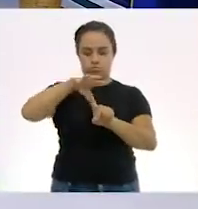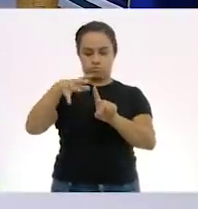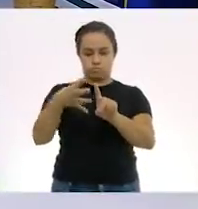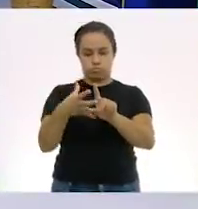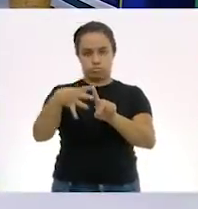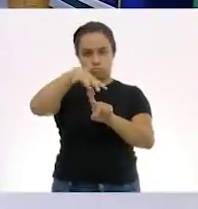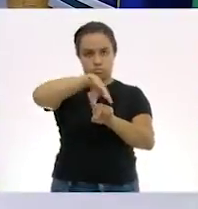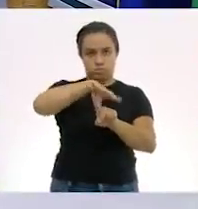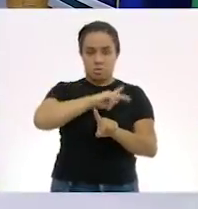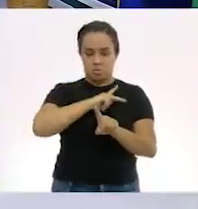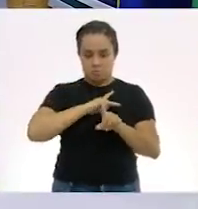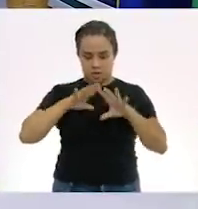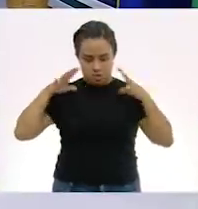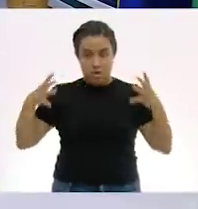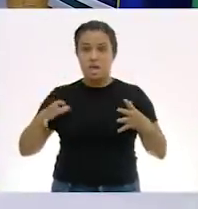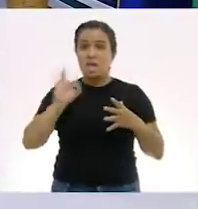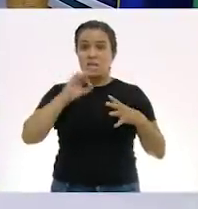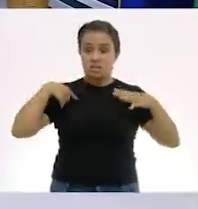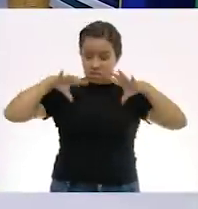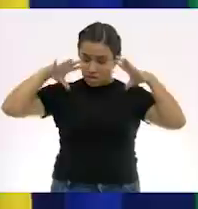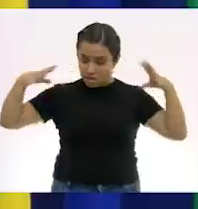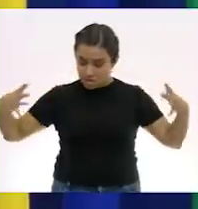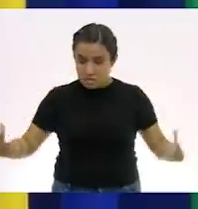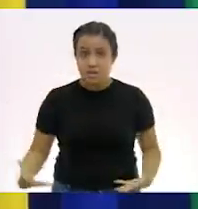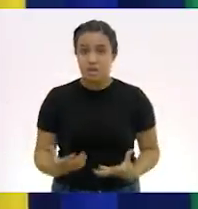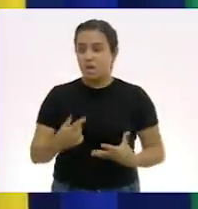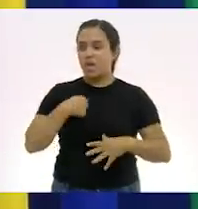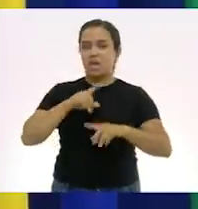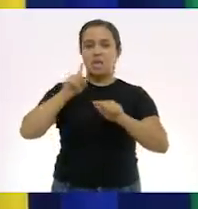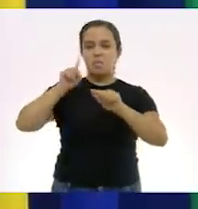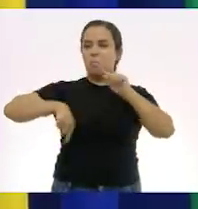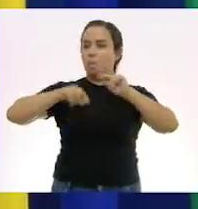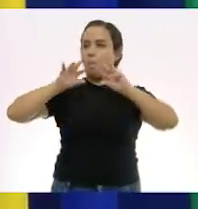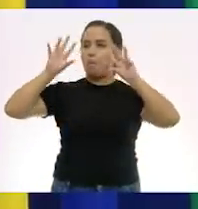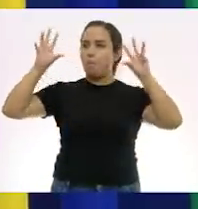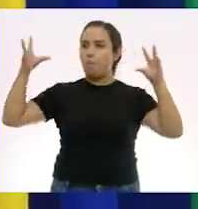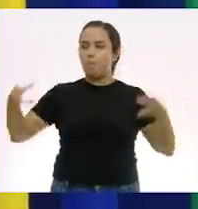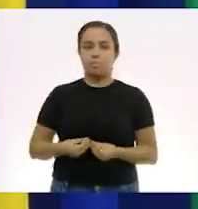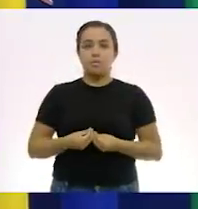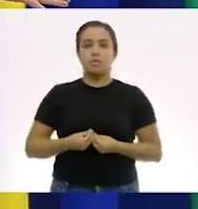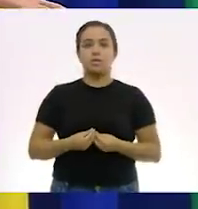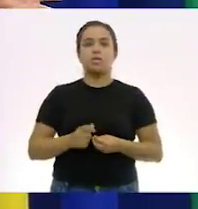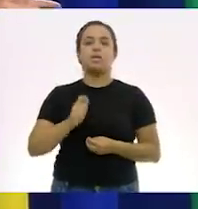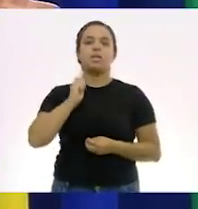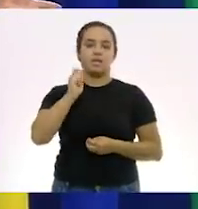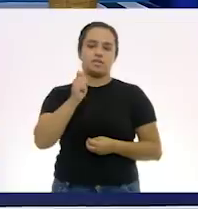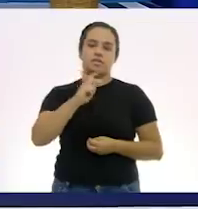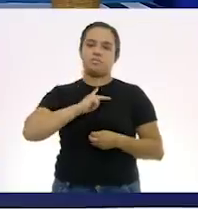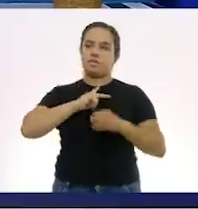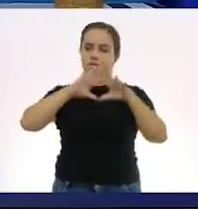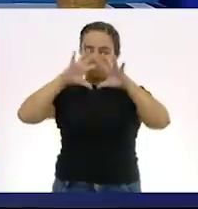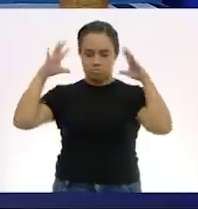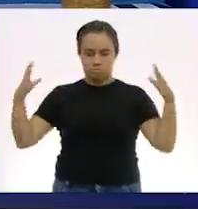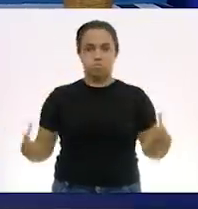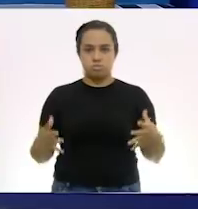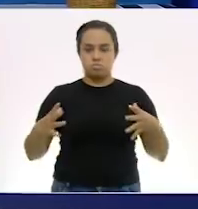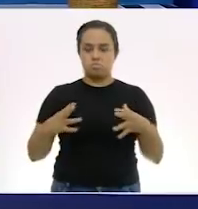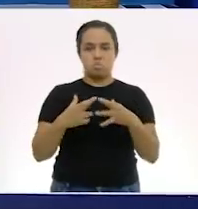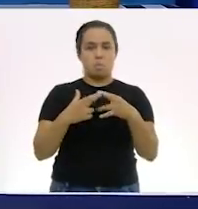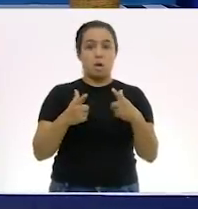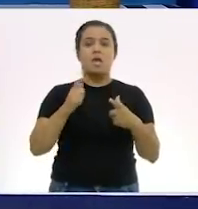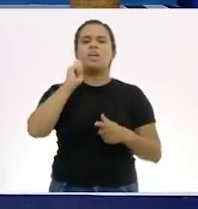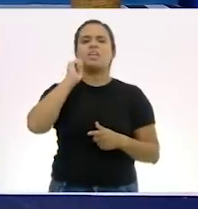si me la lees? Y claro, tenemos aquí al alumno Alan Guerrero de la Escuela Primaria Daniel Delgadillo del Estado de México. Y él tiene esta